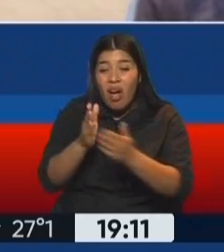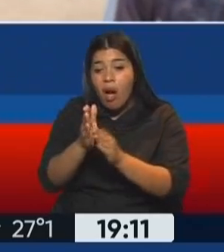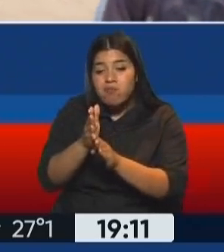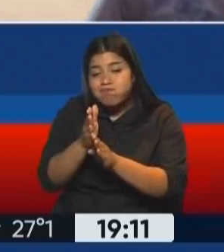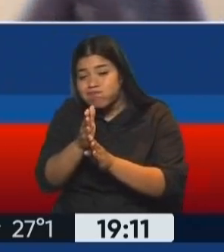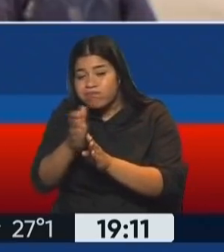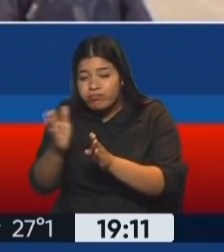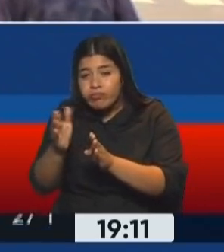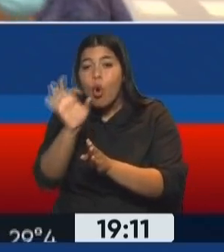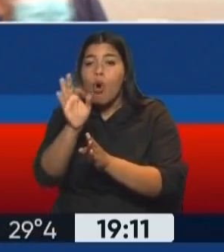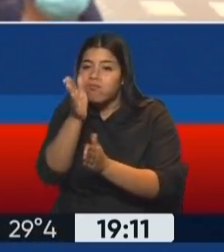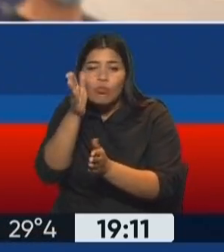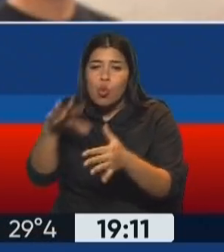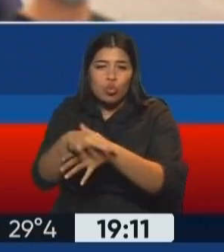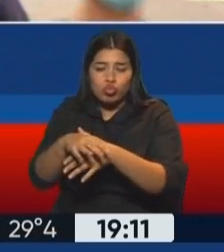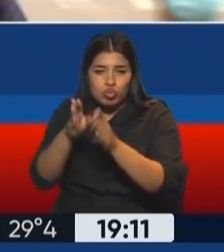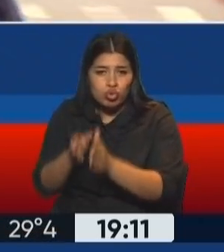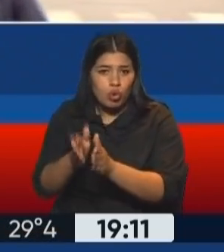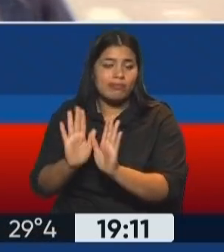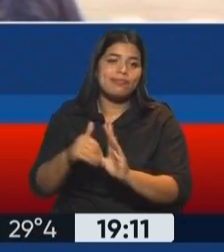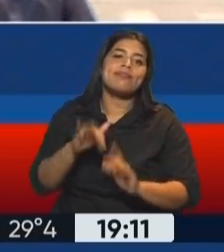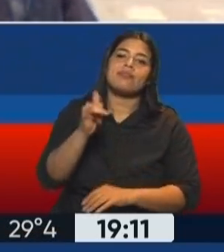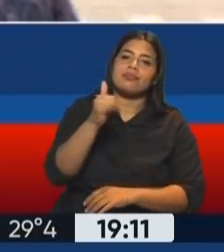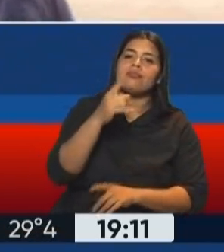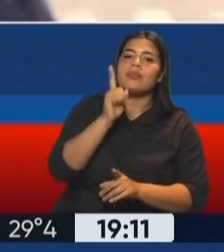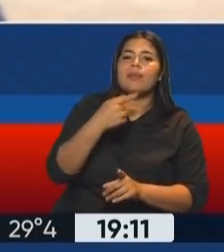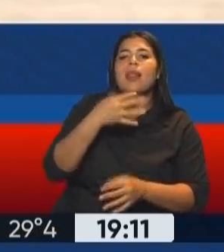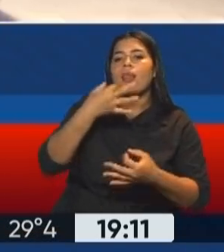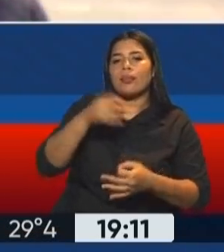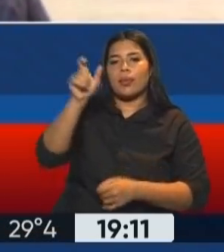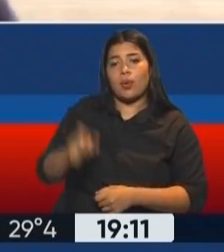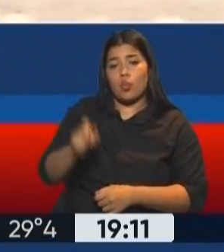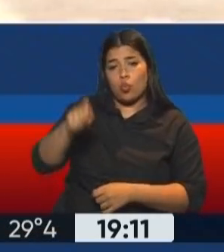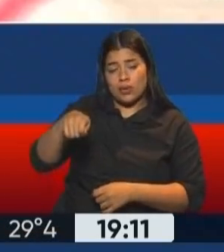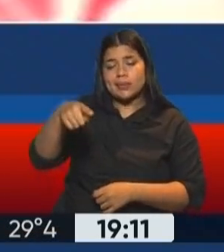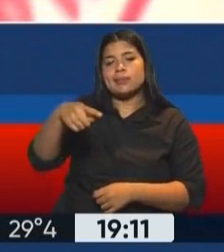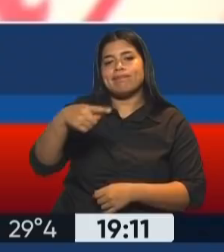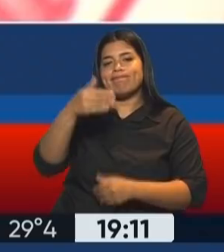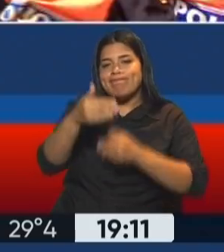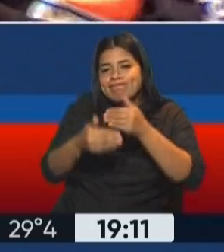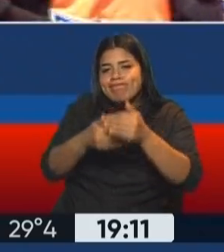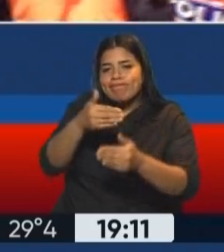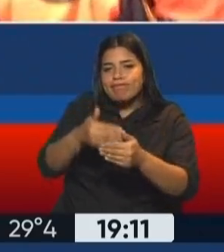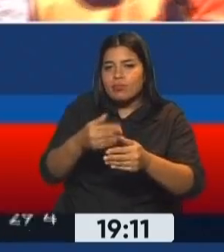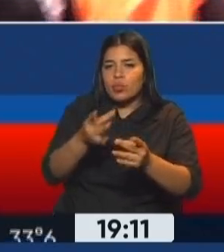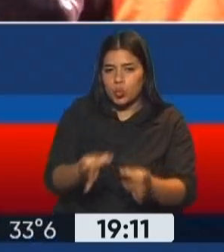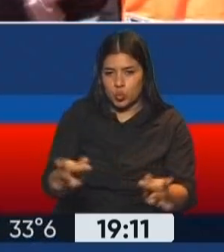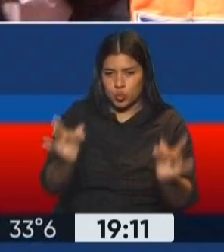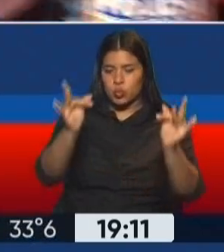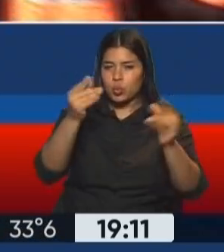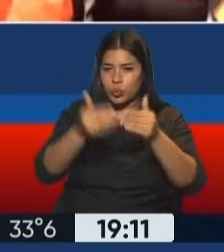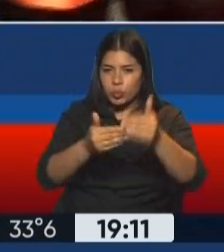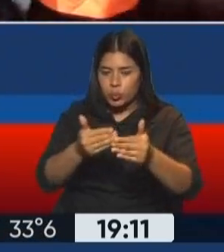siendo muy cuidadoso Martín Baba, ¿no? No creo que se preste a que se interprete que es una jugada previa a las elecciones, etcétera. Y